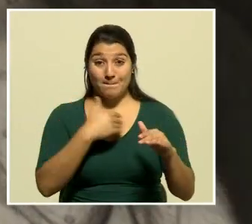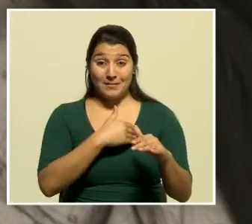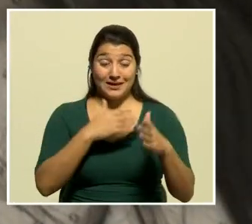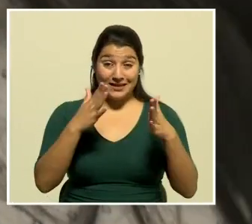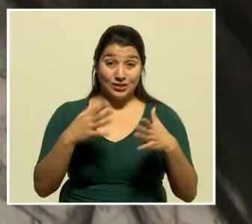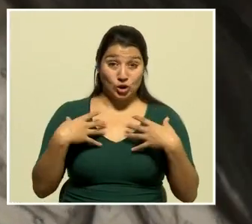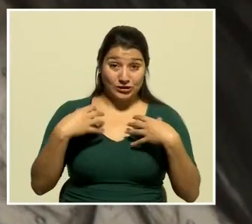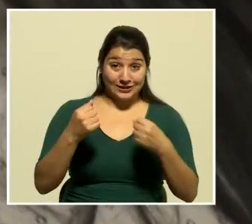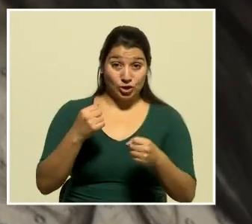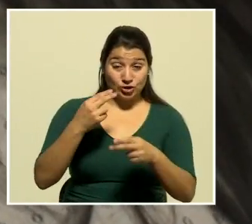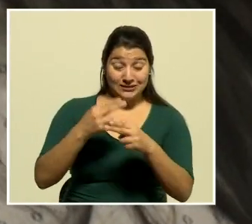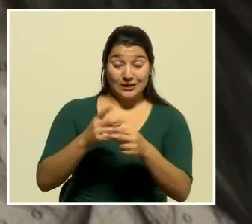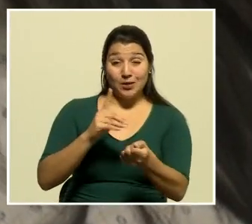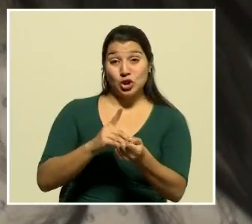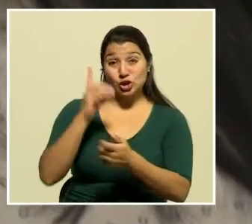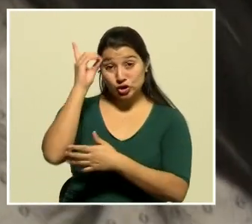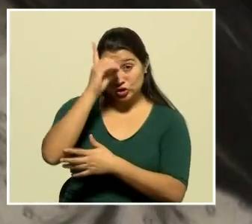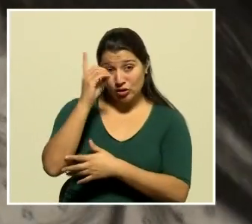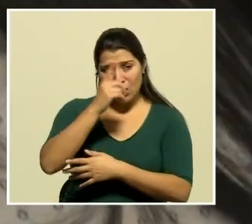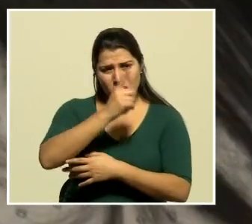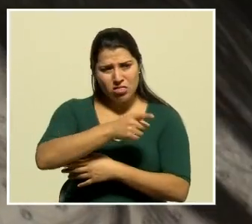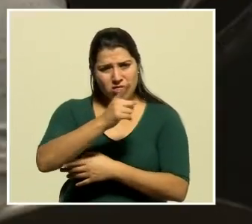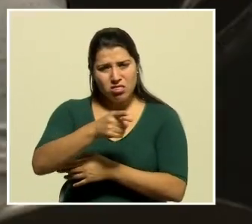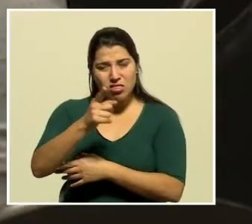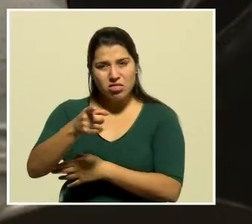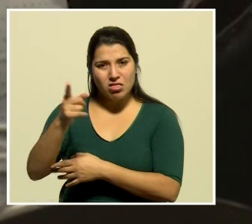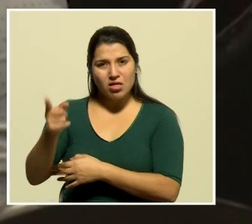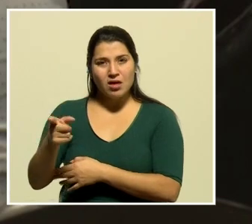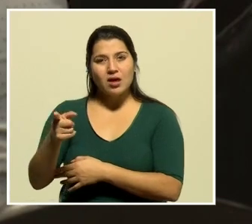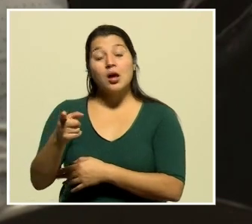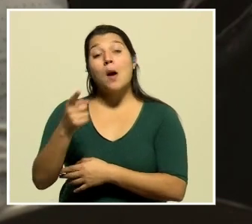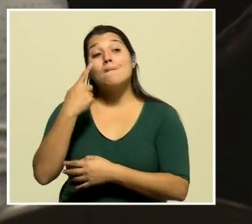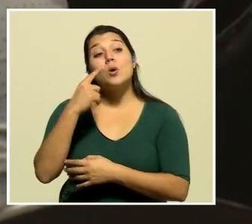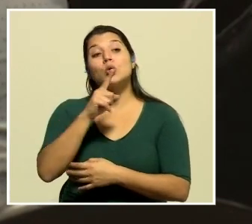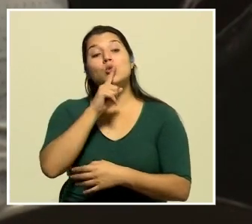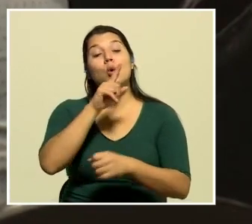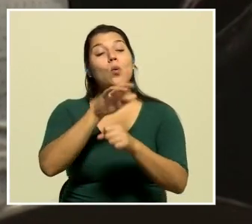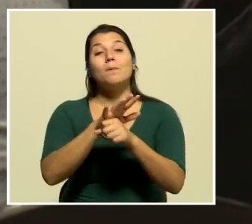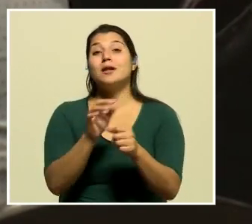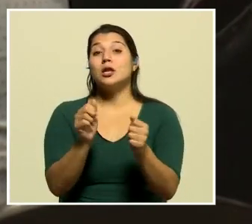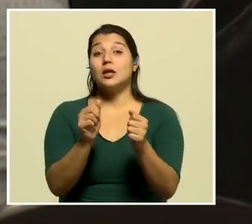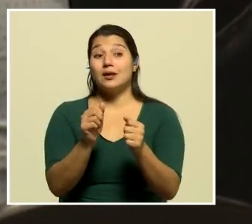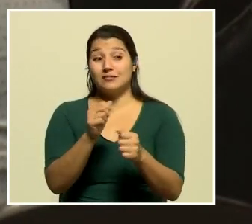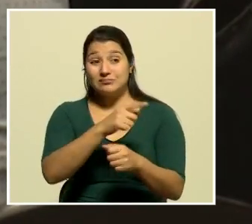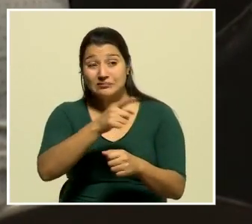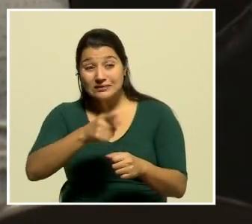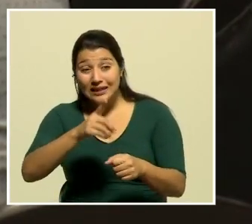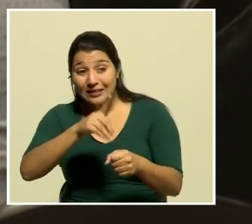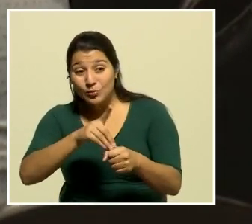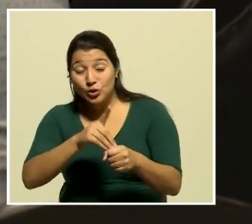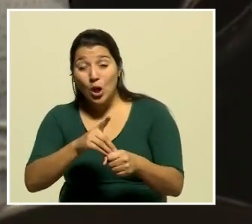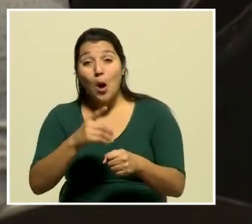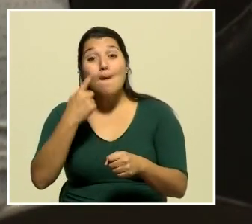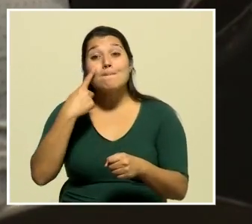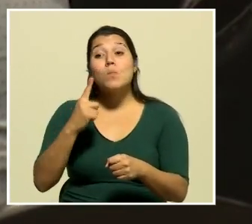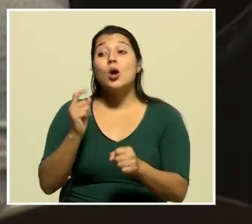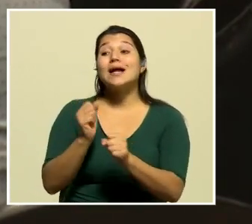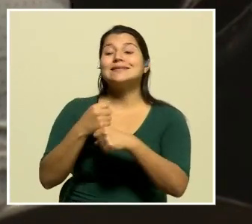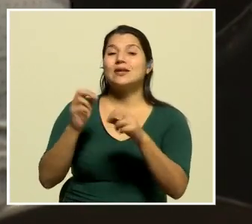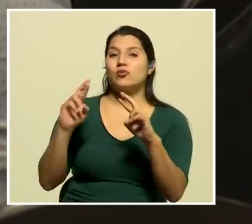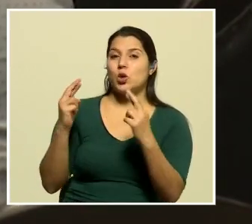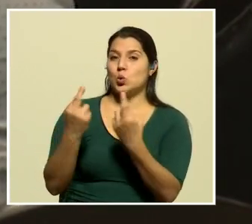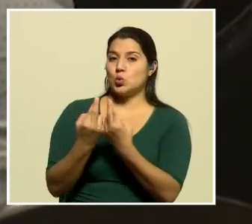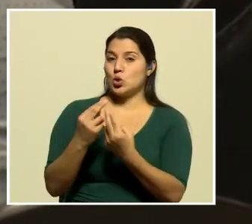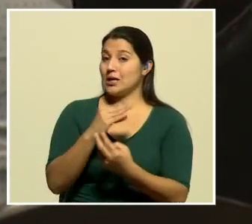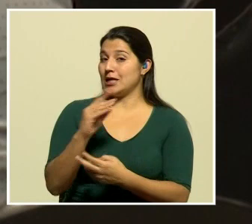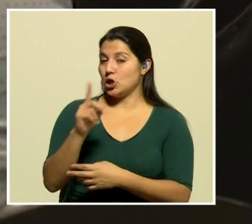Daniel Salas, a los diputados por incumplir con los protocolos sanitarios de prevención del COVID-19, al sostener reuniones sin respetar la distancia